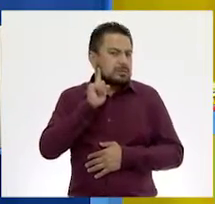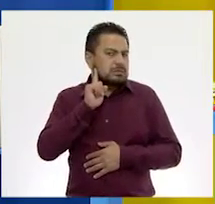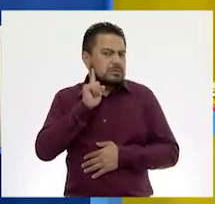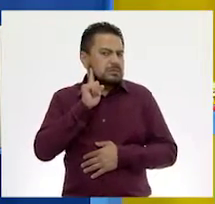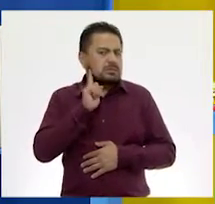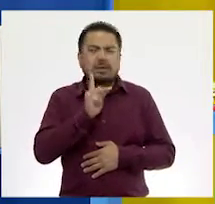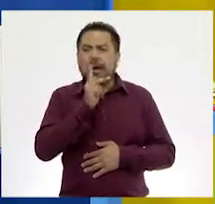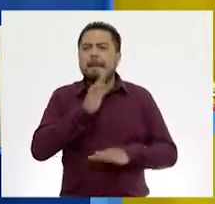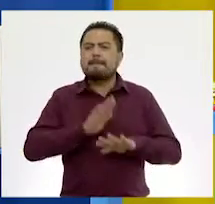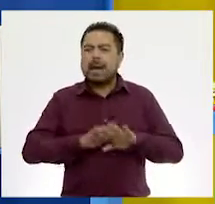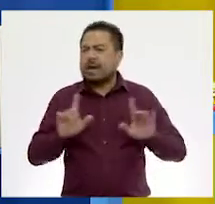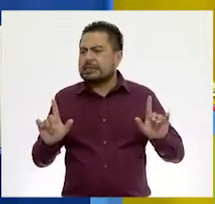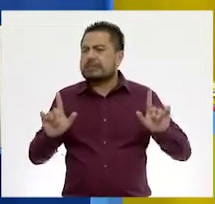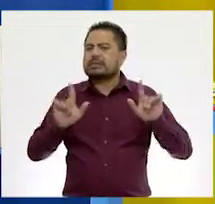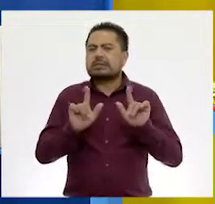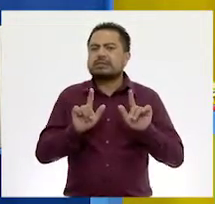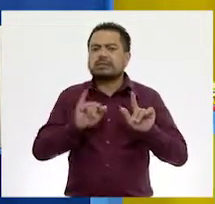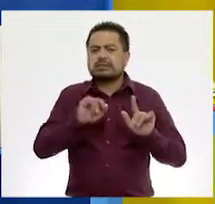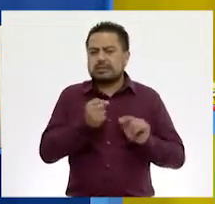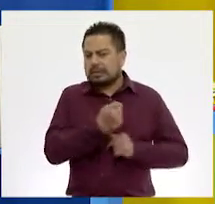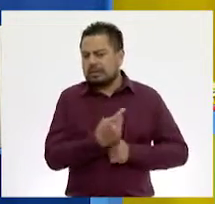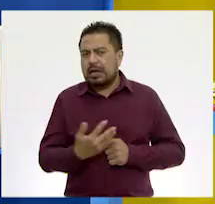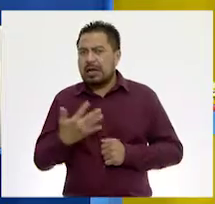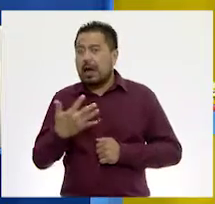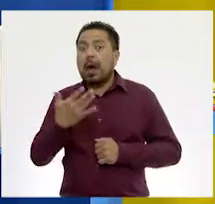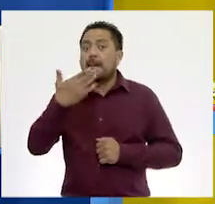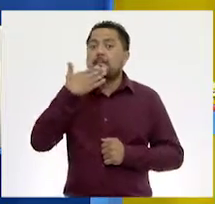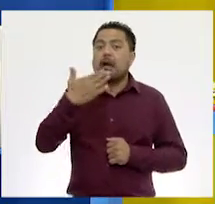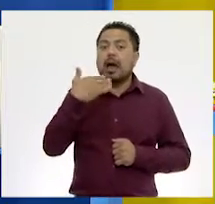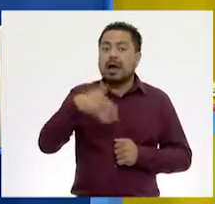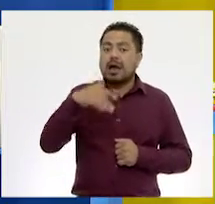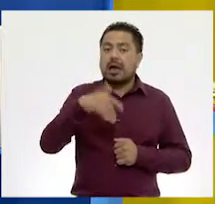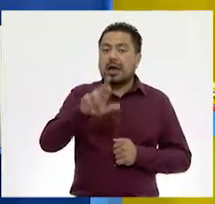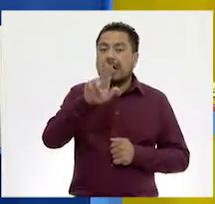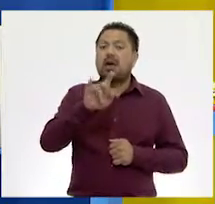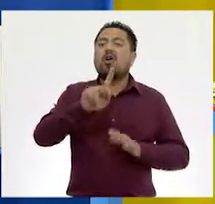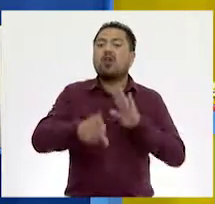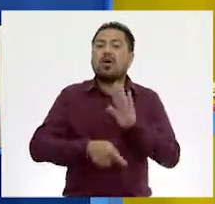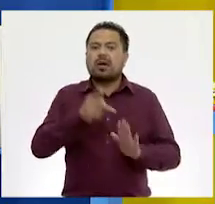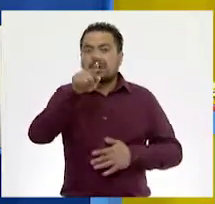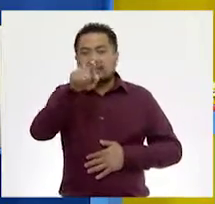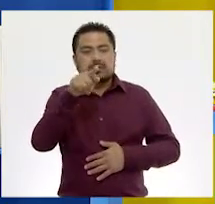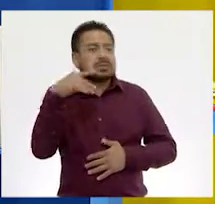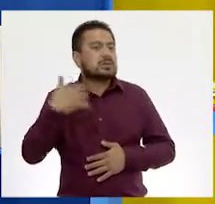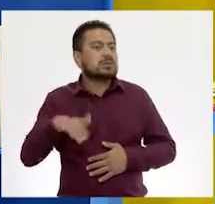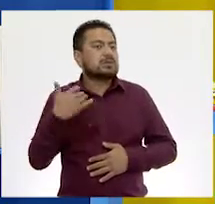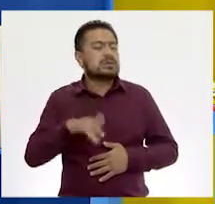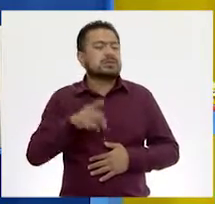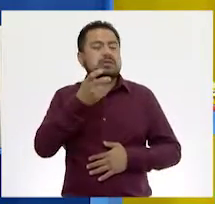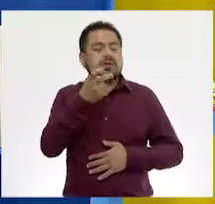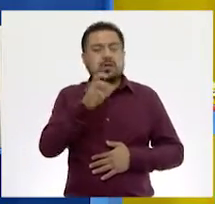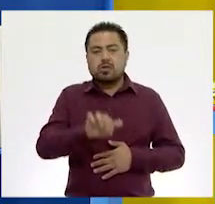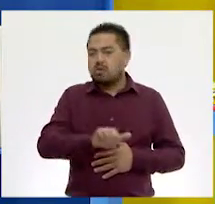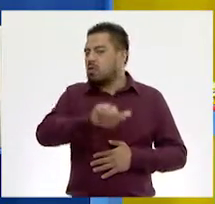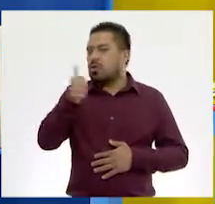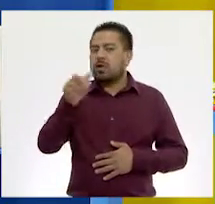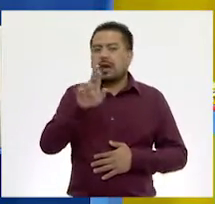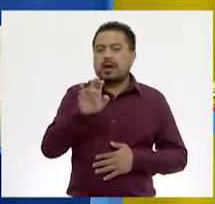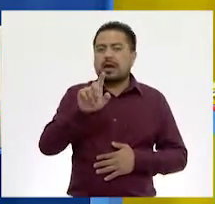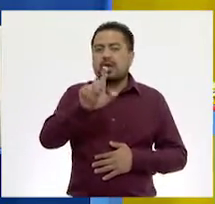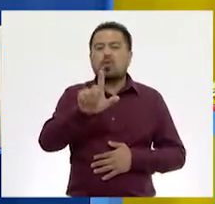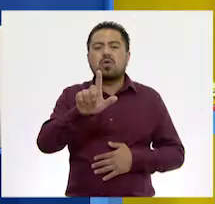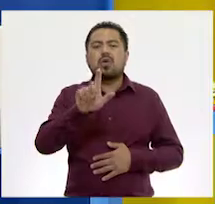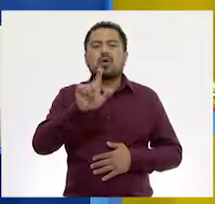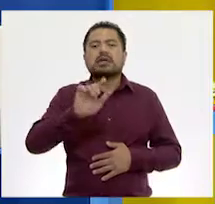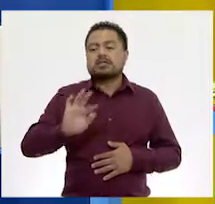es un poco más corta, ¿verdad? Así son es. Son 5. Muy bien, Raúl, otra vez. Ay, Raúl. Ah, pero ese es otro Raúl. Es